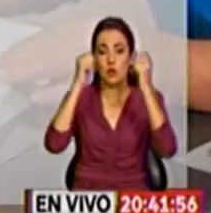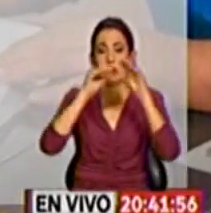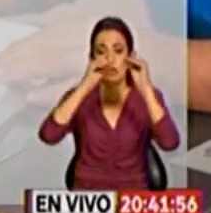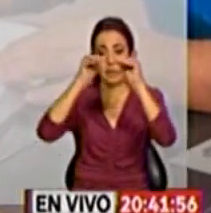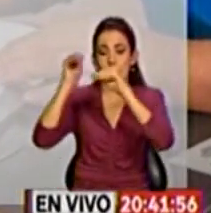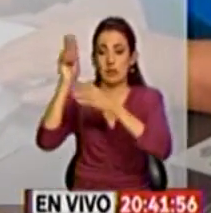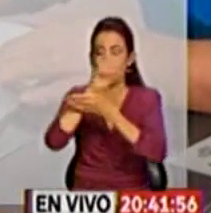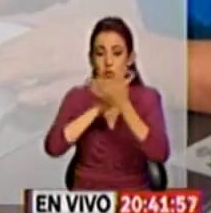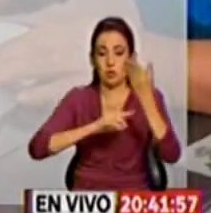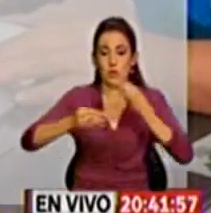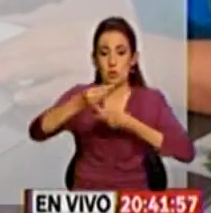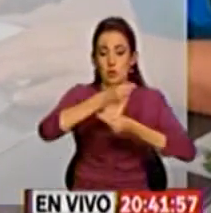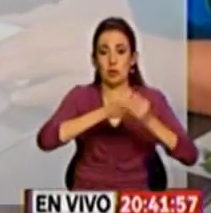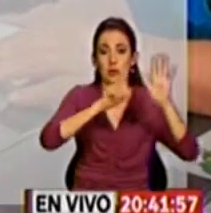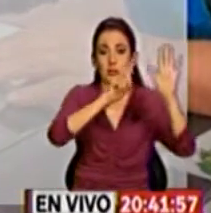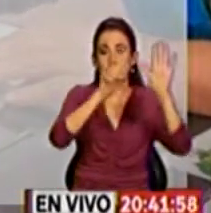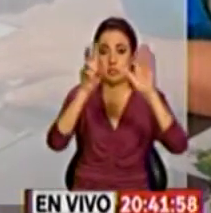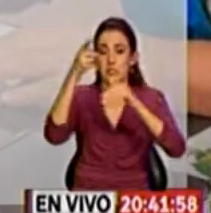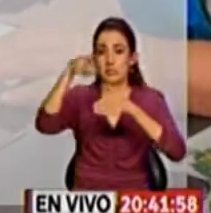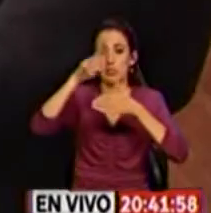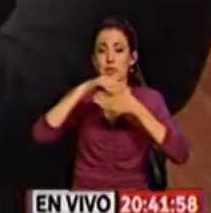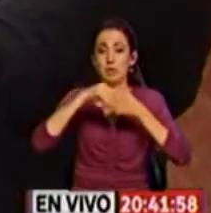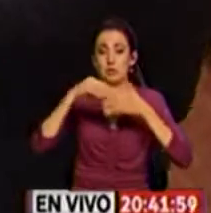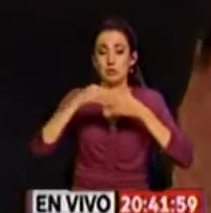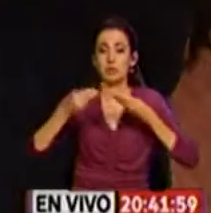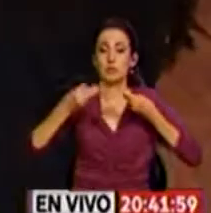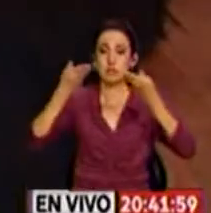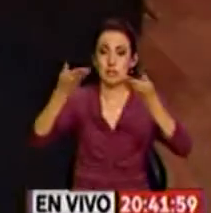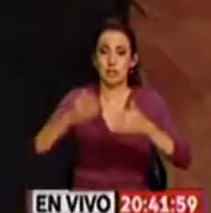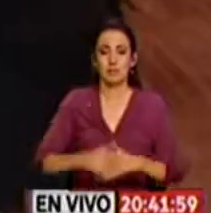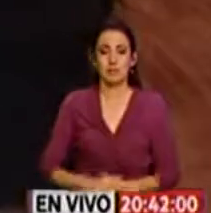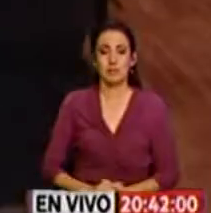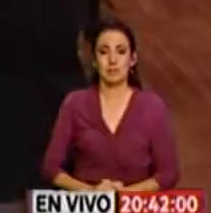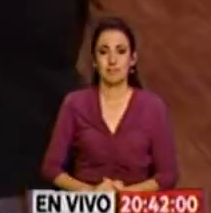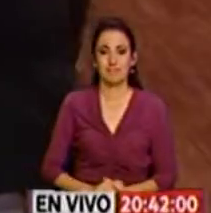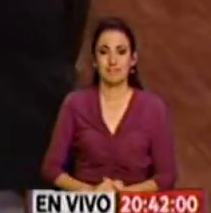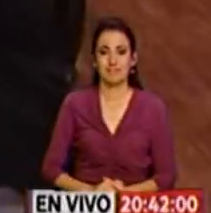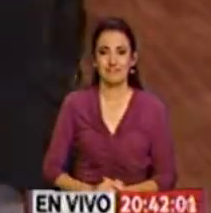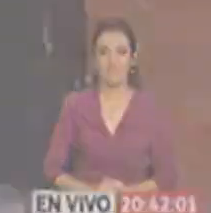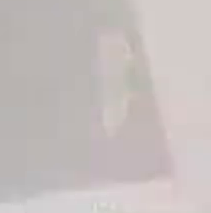una inversión de 67 millones de dólares. Olga Velasco, Telediario.